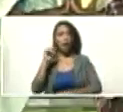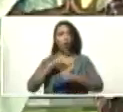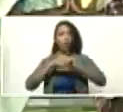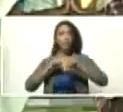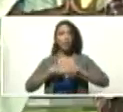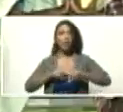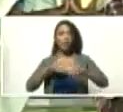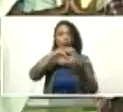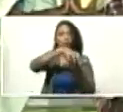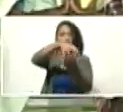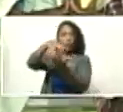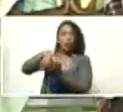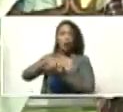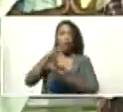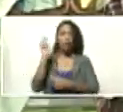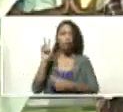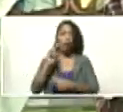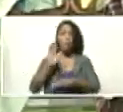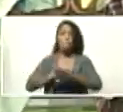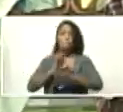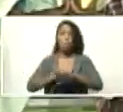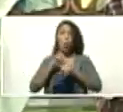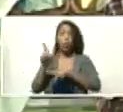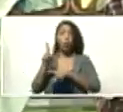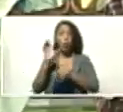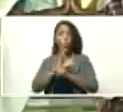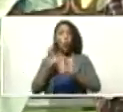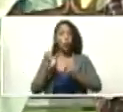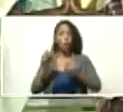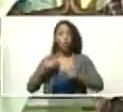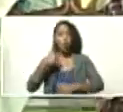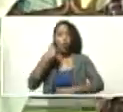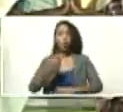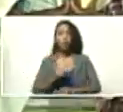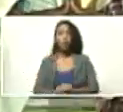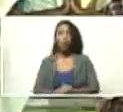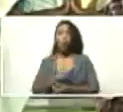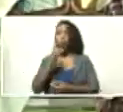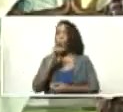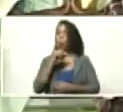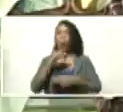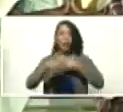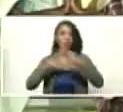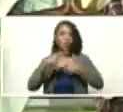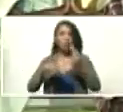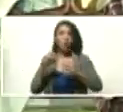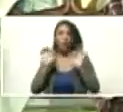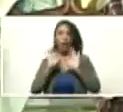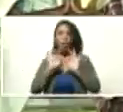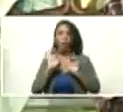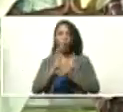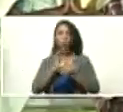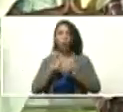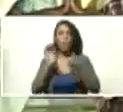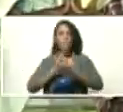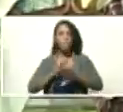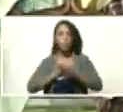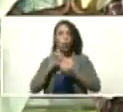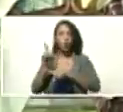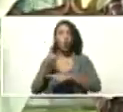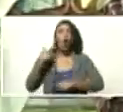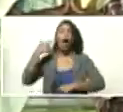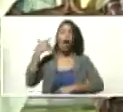diferentes estados de Venezuela. Por eso la cultura, yo digo, no hay revolución sin cultura. Por eso tenemos que